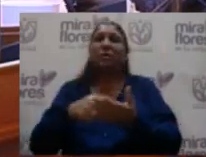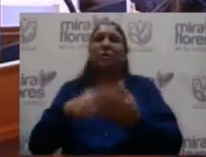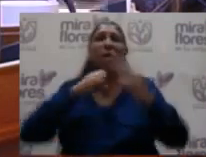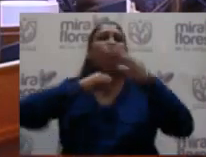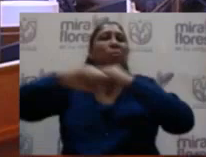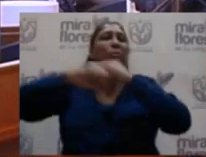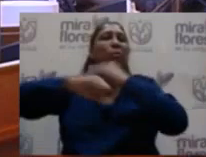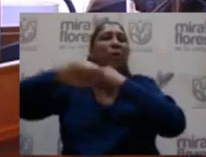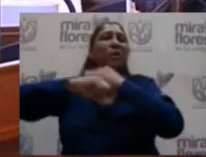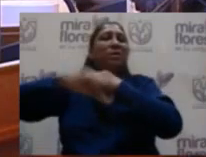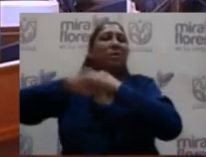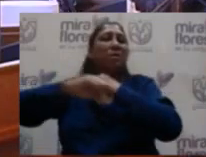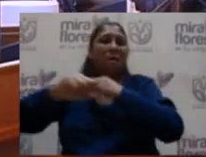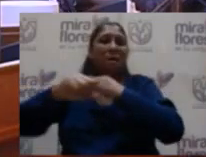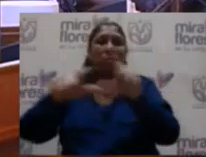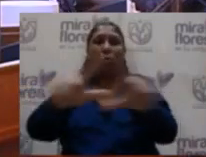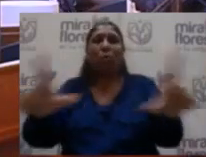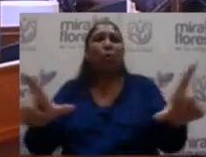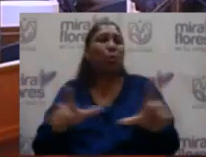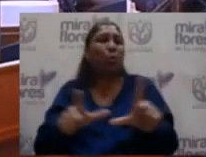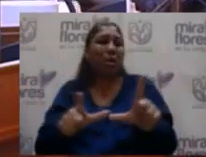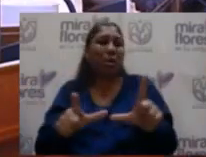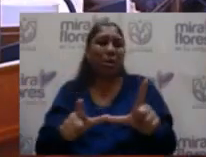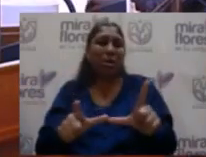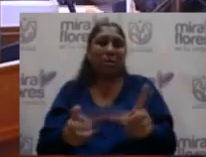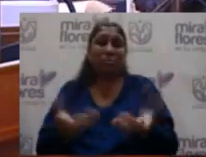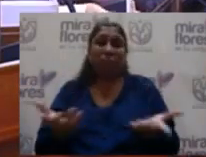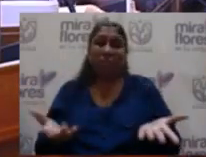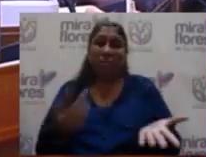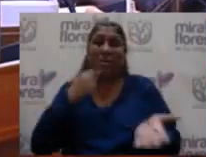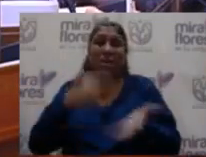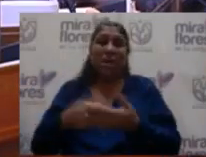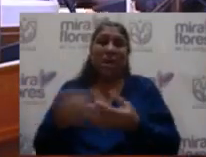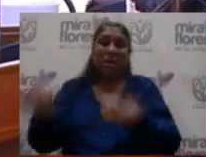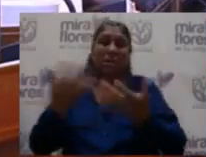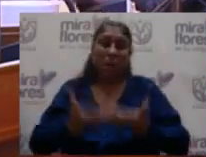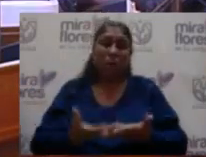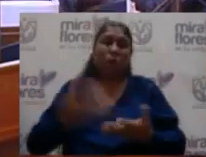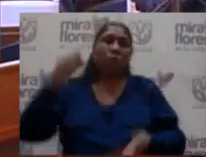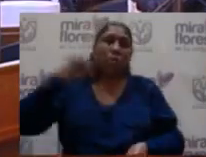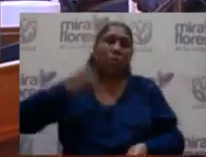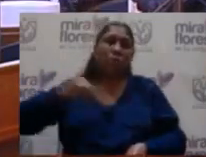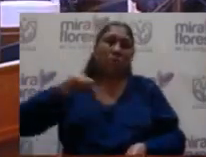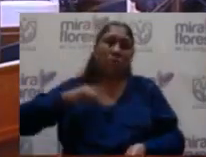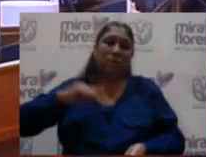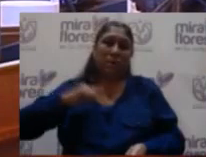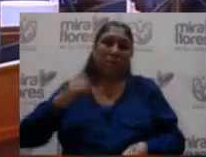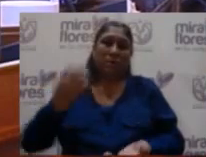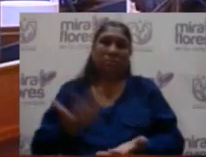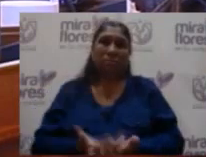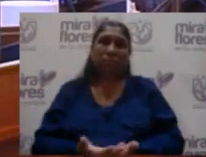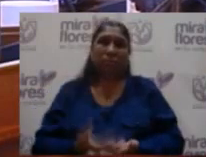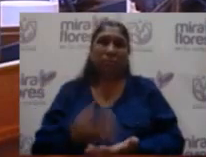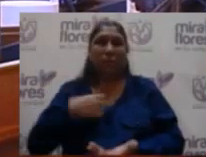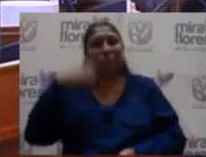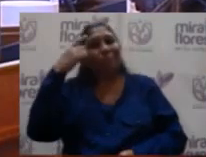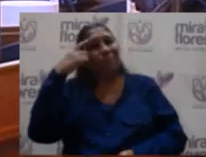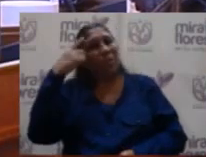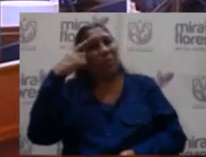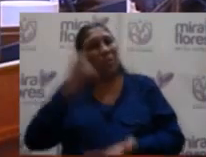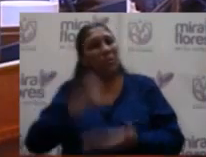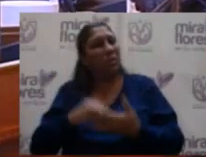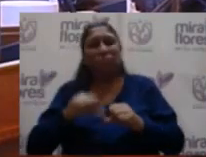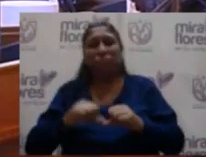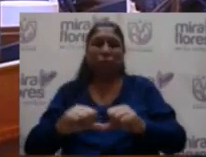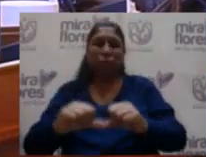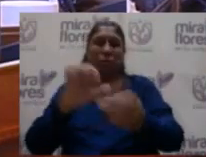hacer, ¿no?, en los espacios públicos. Previamente destinados por la municipalidad. Yo creo que sigo insistiendo que